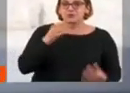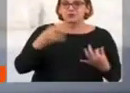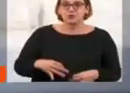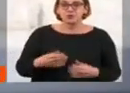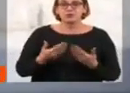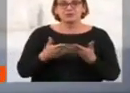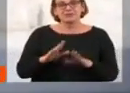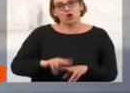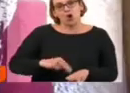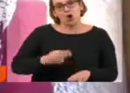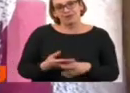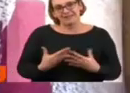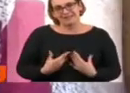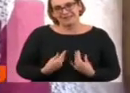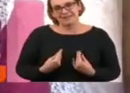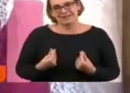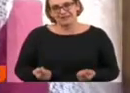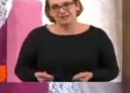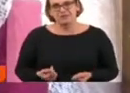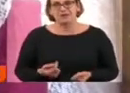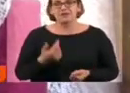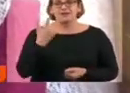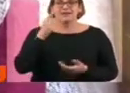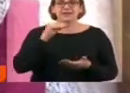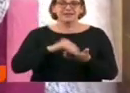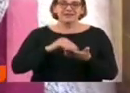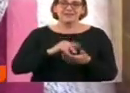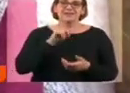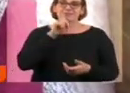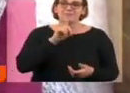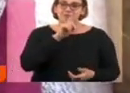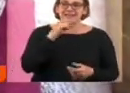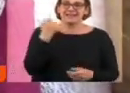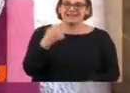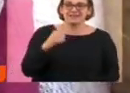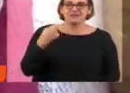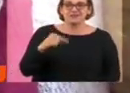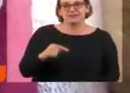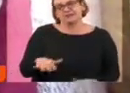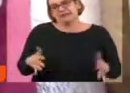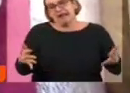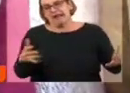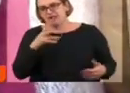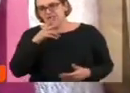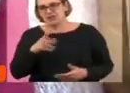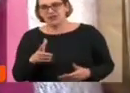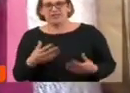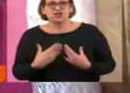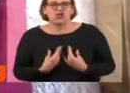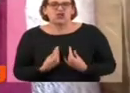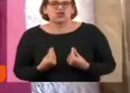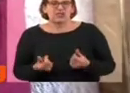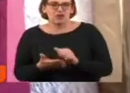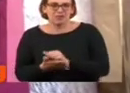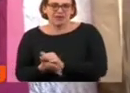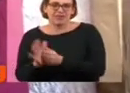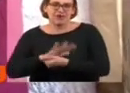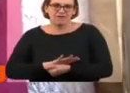vez los síntomas. Previo a eso yo tuve hisopados y me habían dado negativo, entonces dijo, son síntomas de COVID, de primer